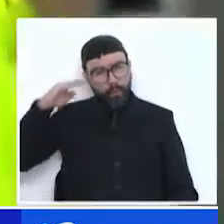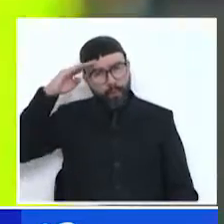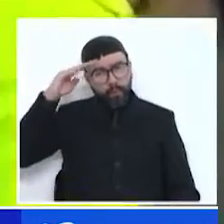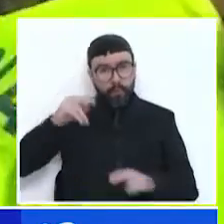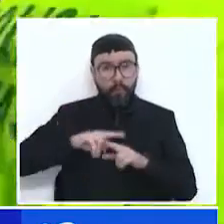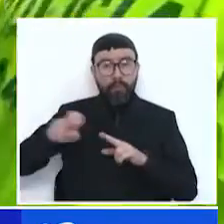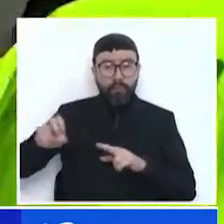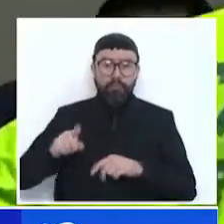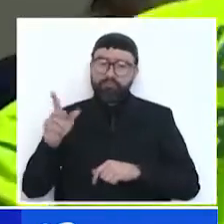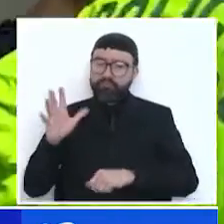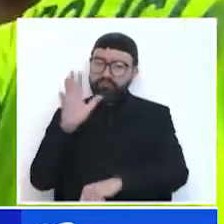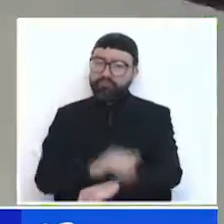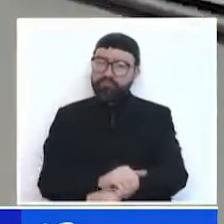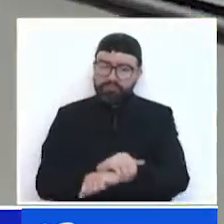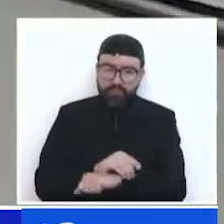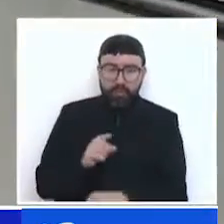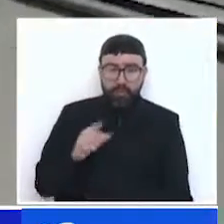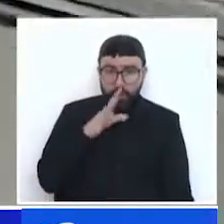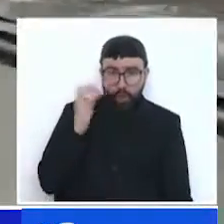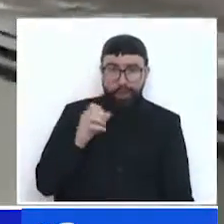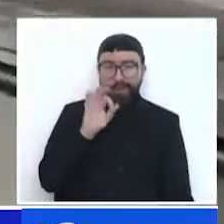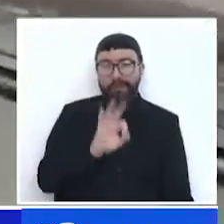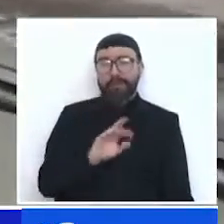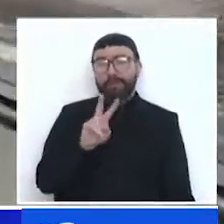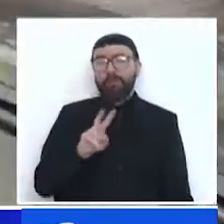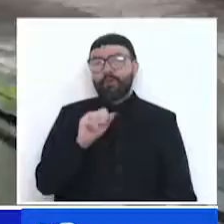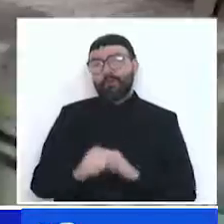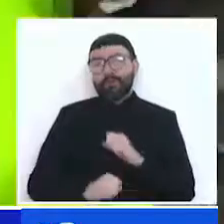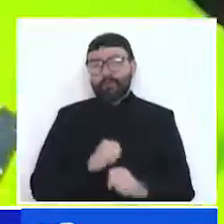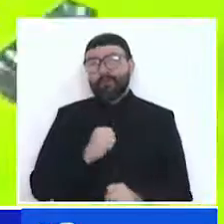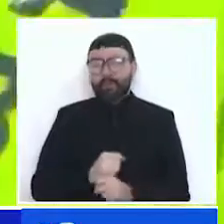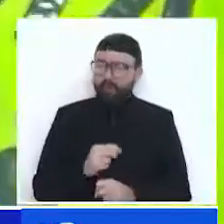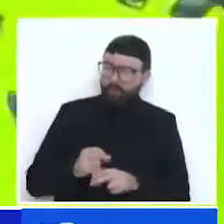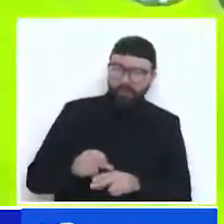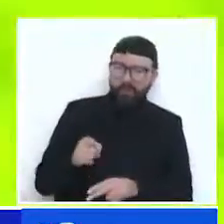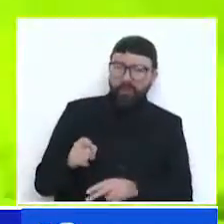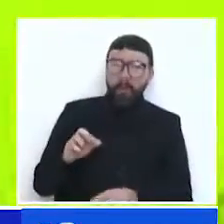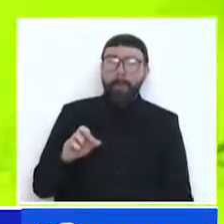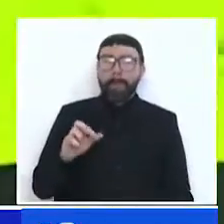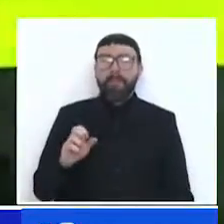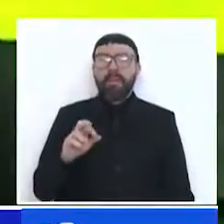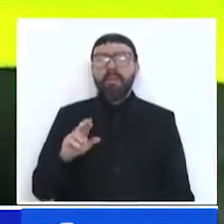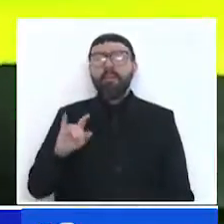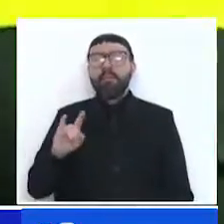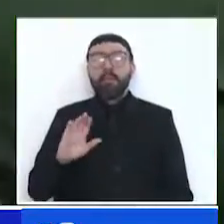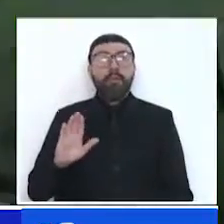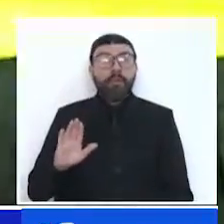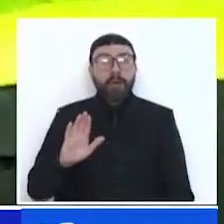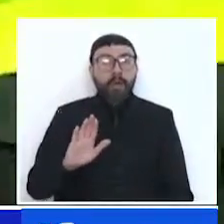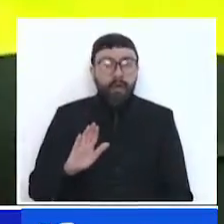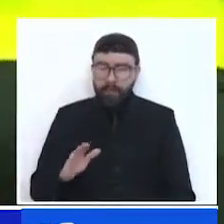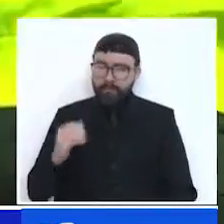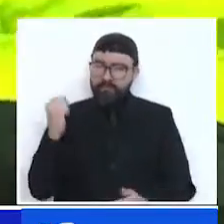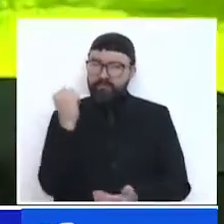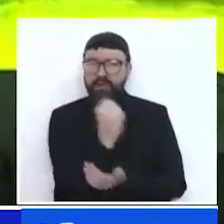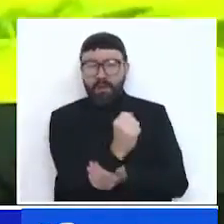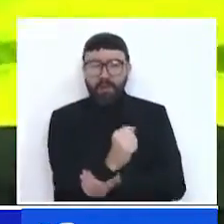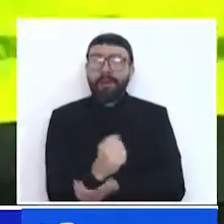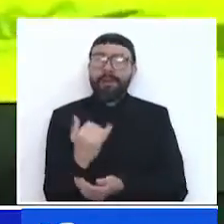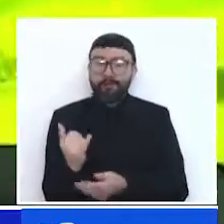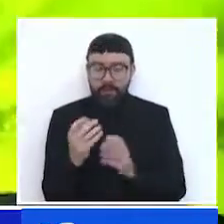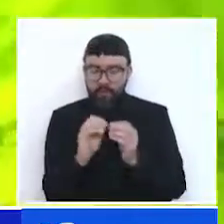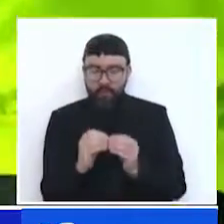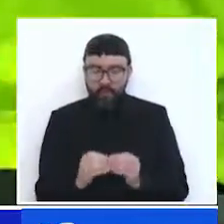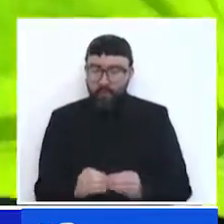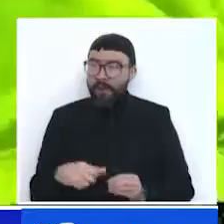Manizales logró la captura de un hombre de 32 años de edad, conocido como Perú, por el delito de homicidio agravado en concurso con